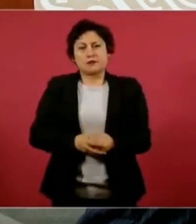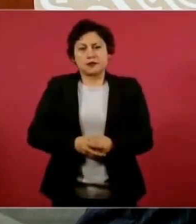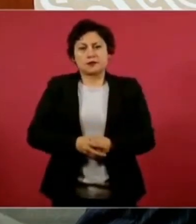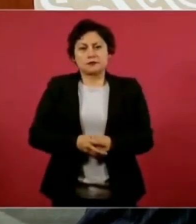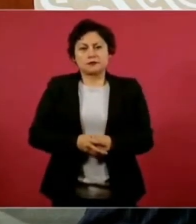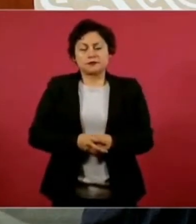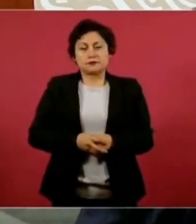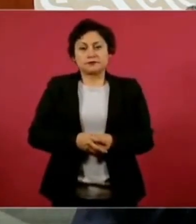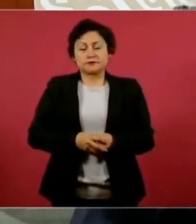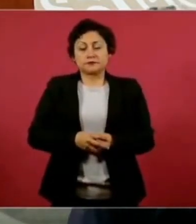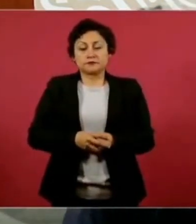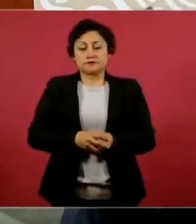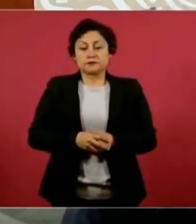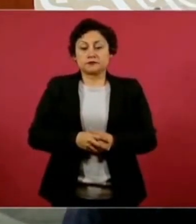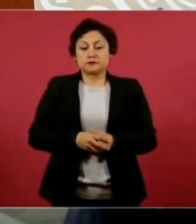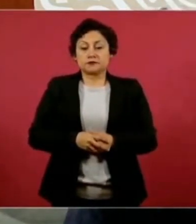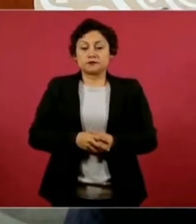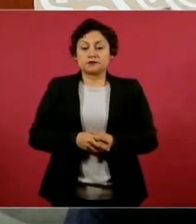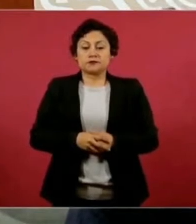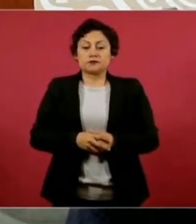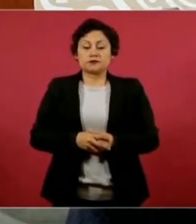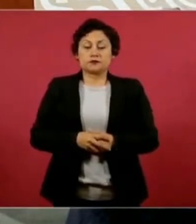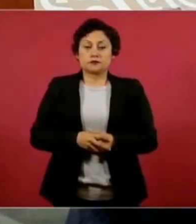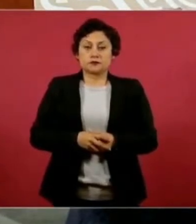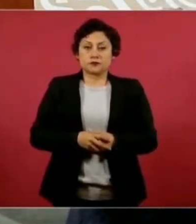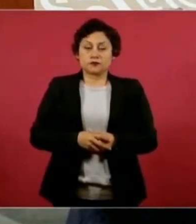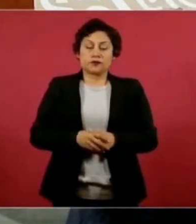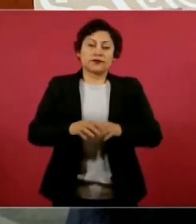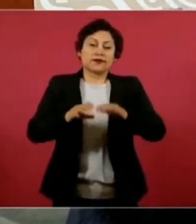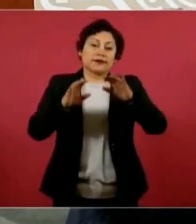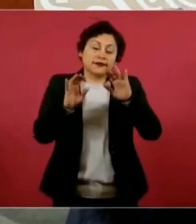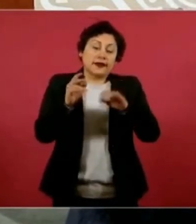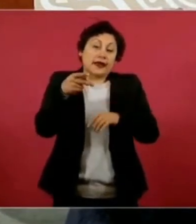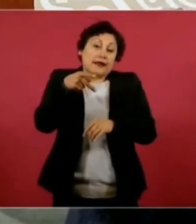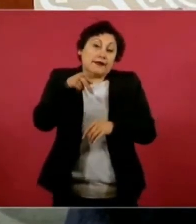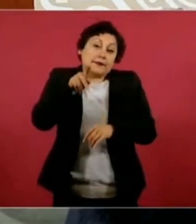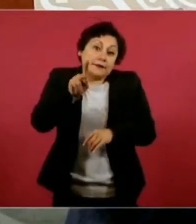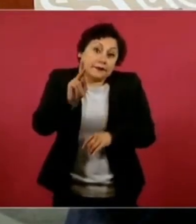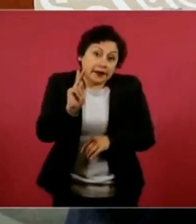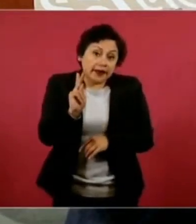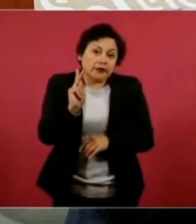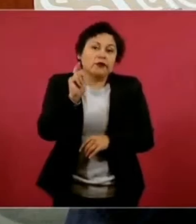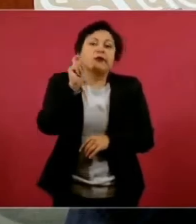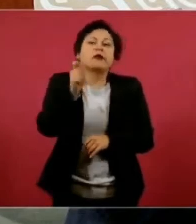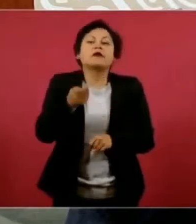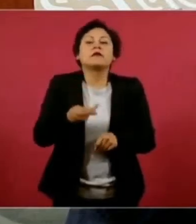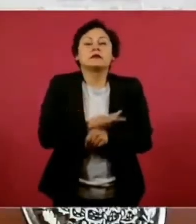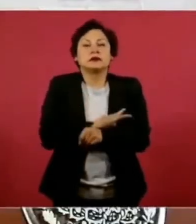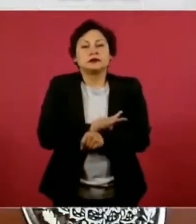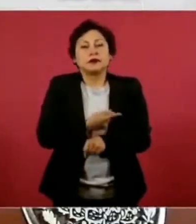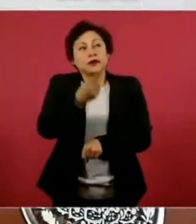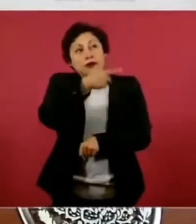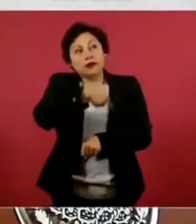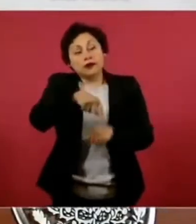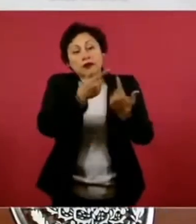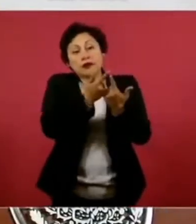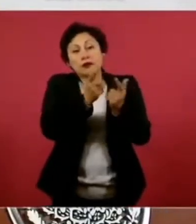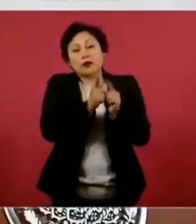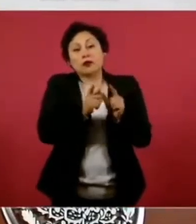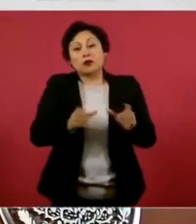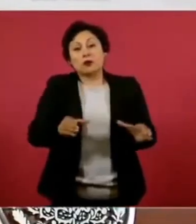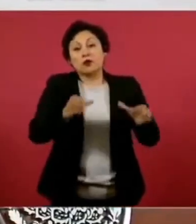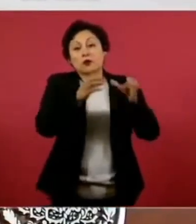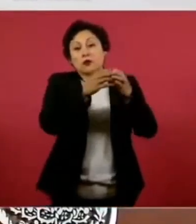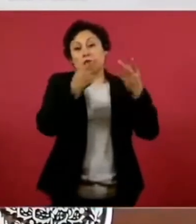Nada más que ahora resulta que los conservadores, que son